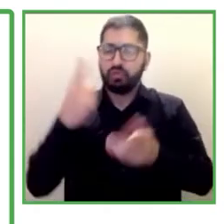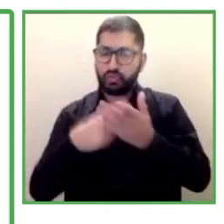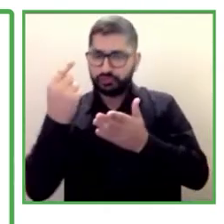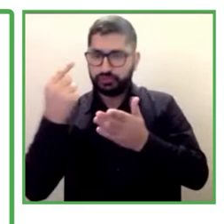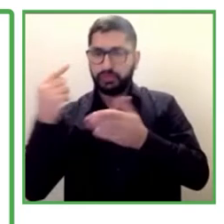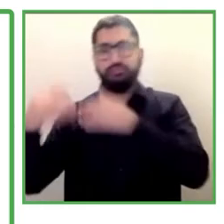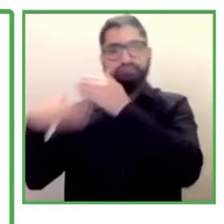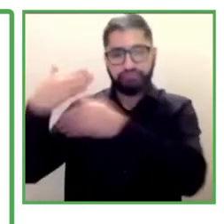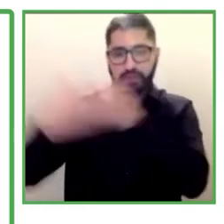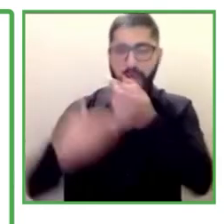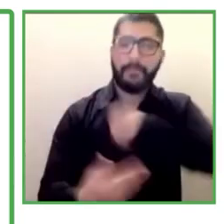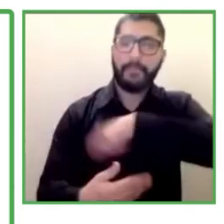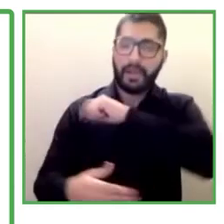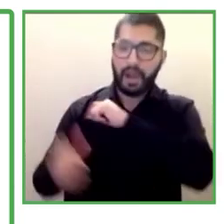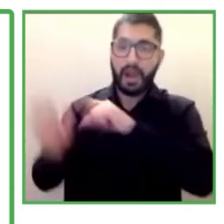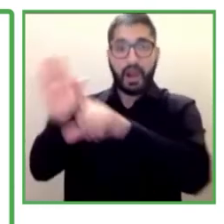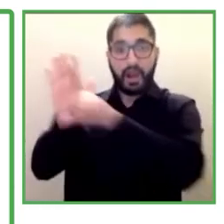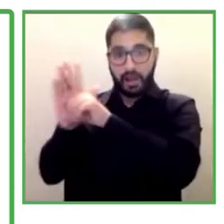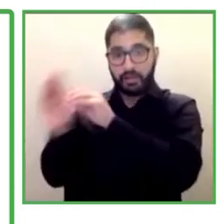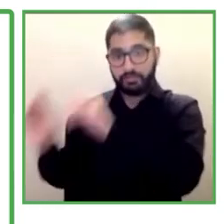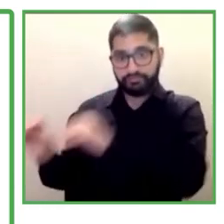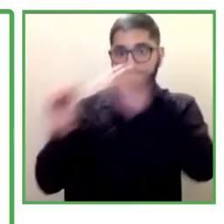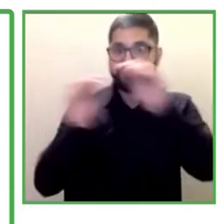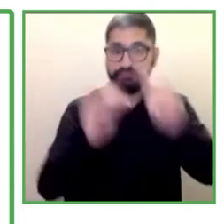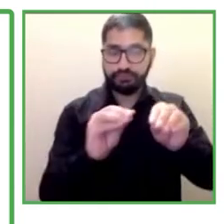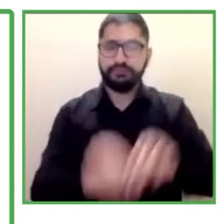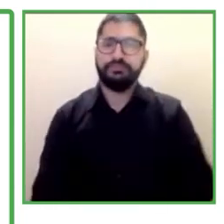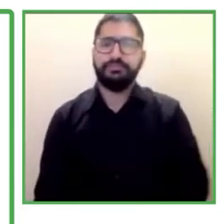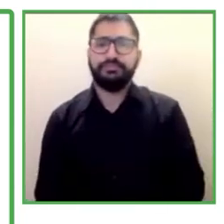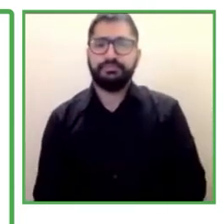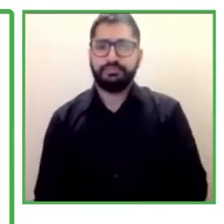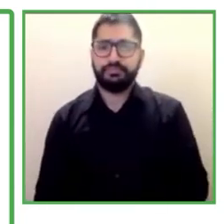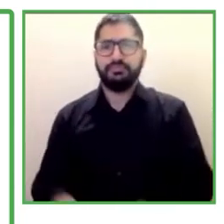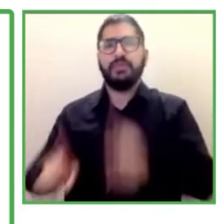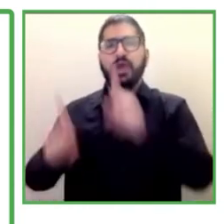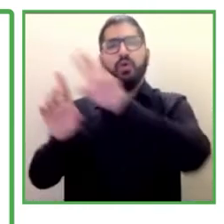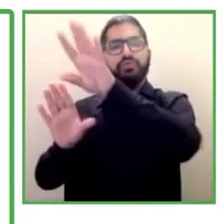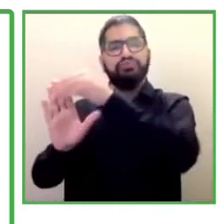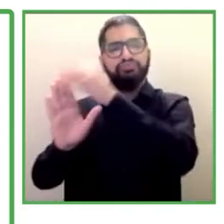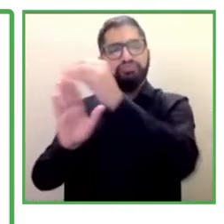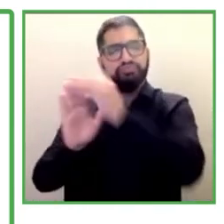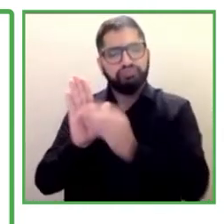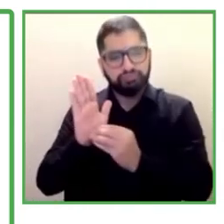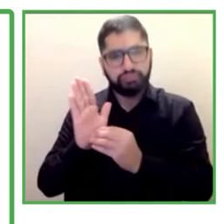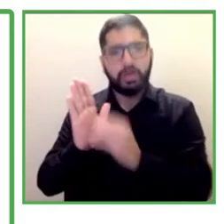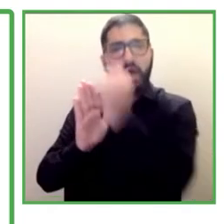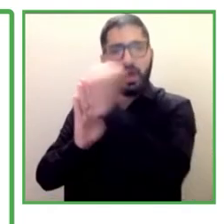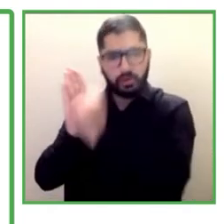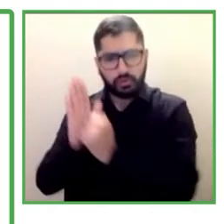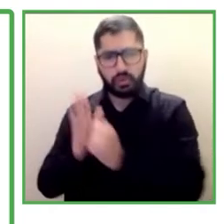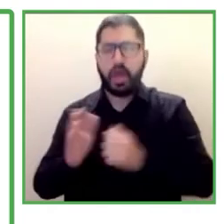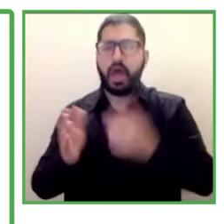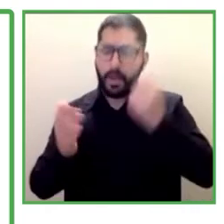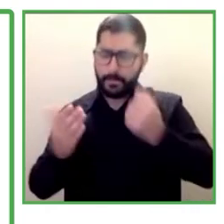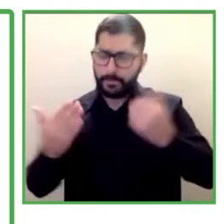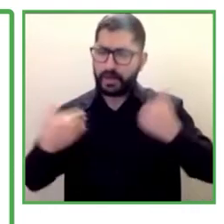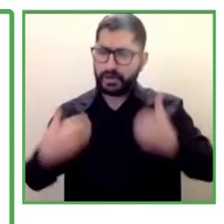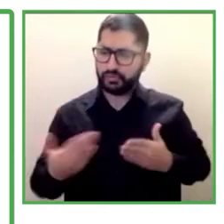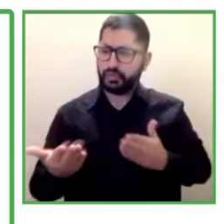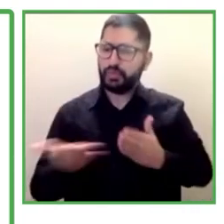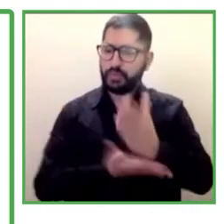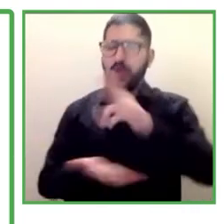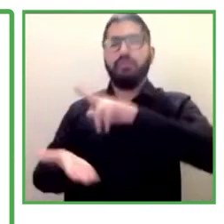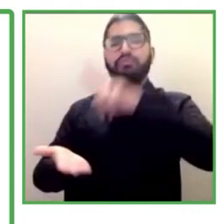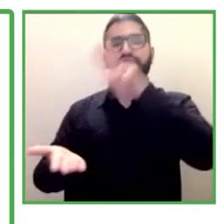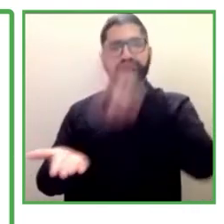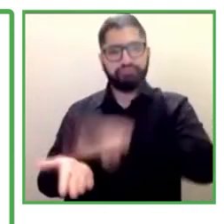transposición de algunos de los artículos de la Convención de Derechos de las Personas con Discapacidad. Esta transposición,